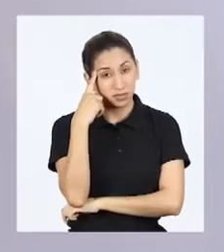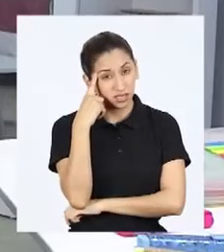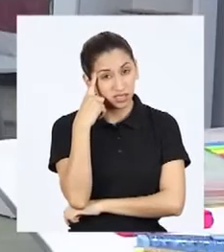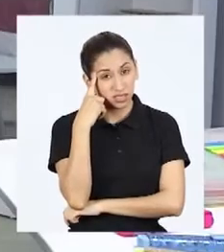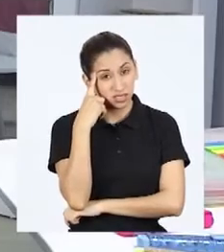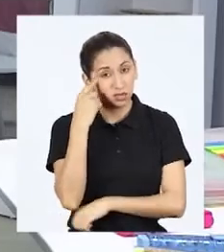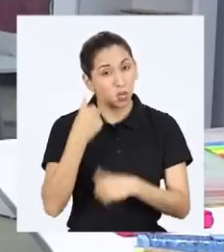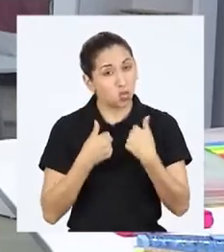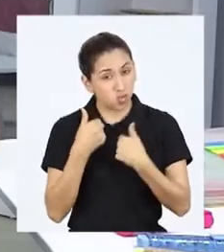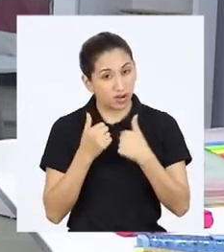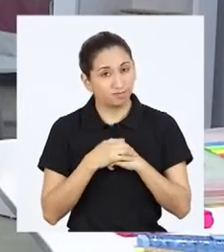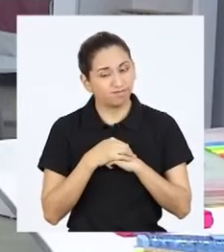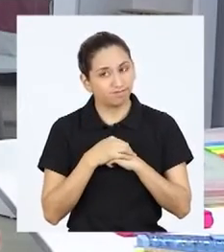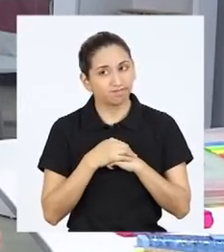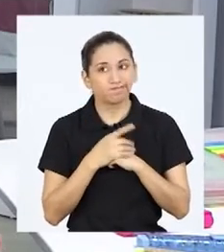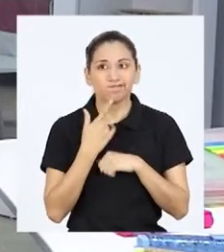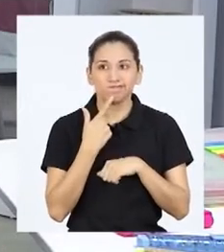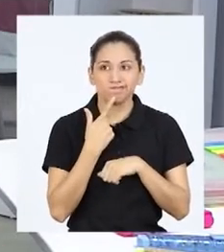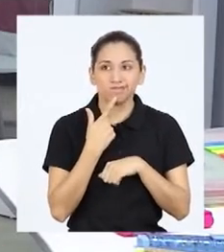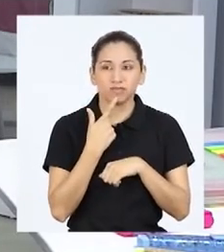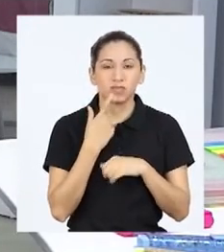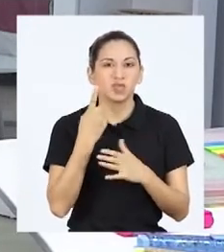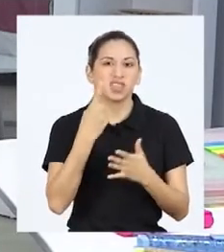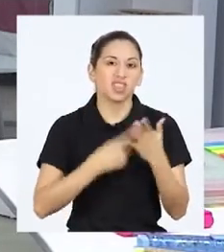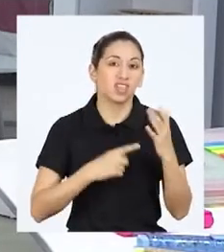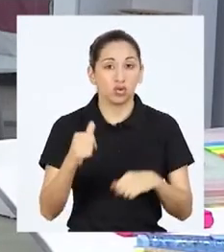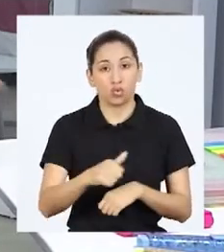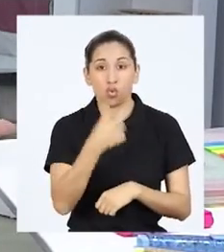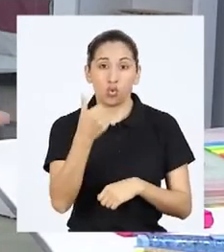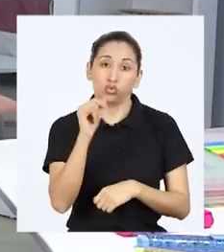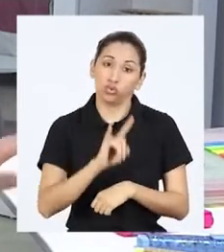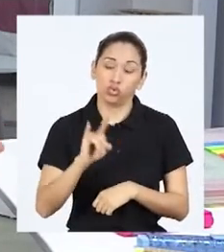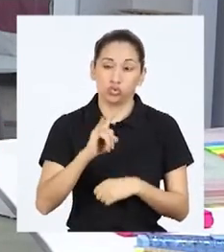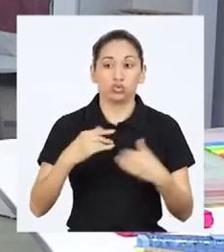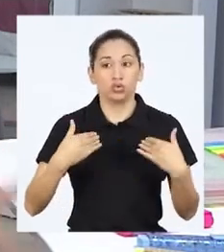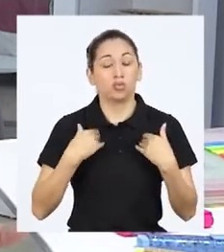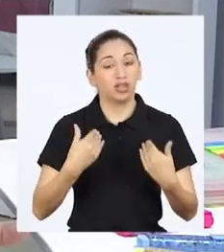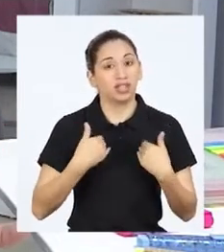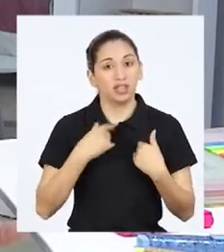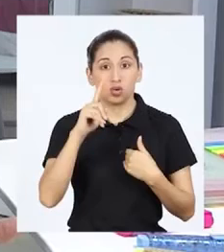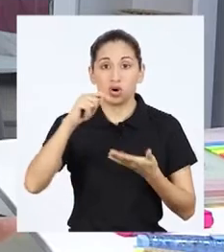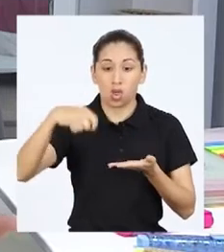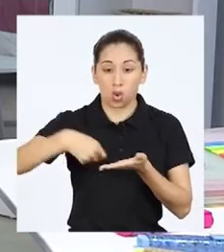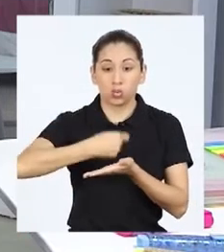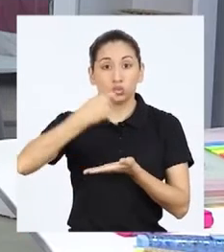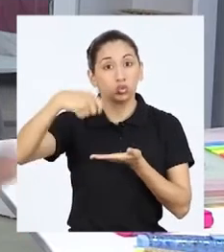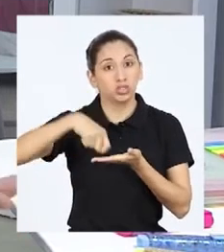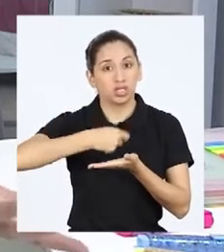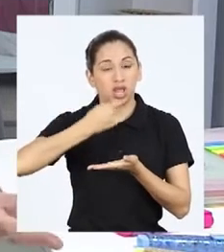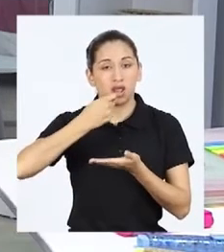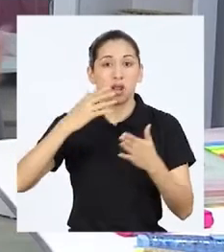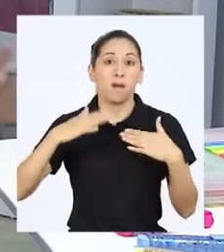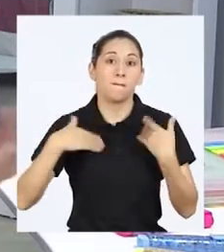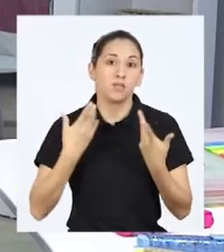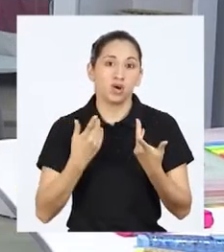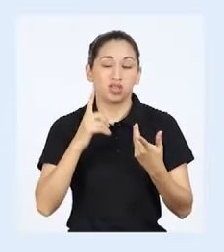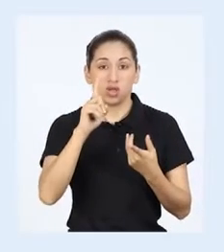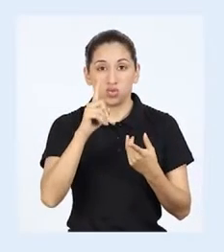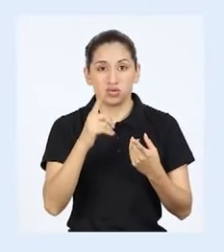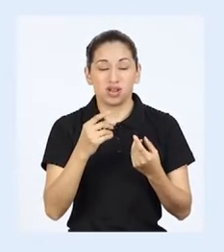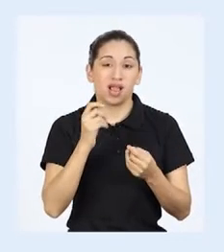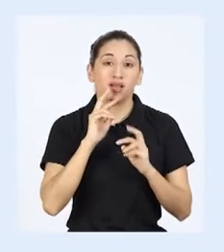alguna? Por ejemplo, ¿qué otros usos podemos darle a una cuchara? Pueden salir respuestas